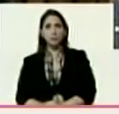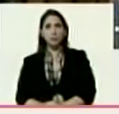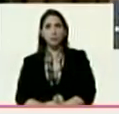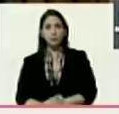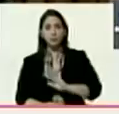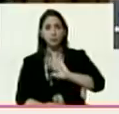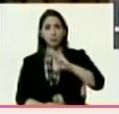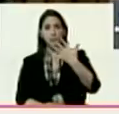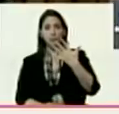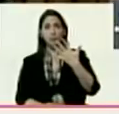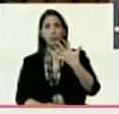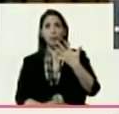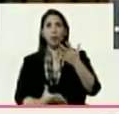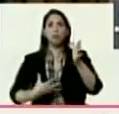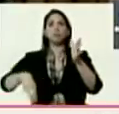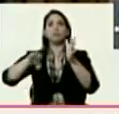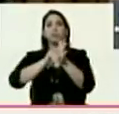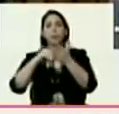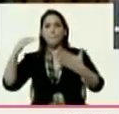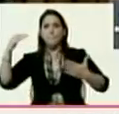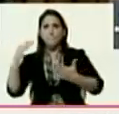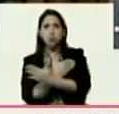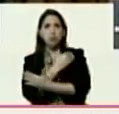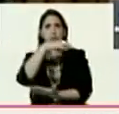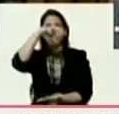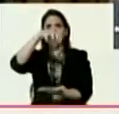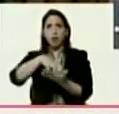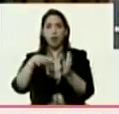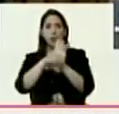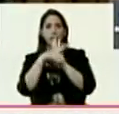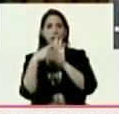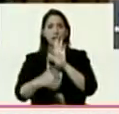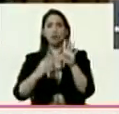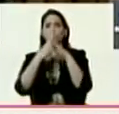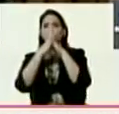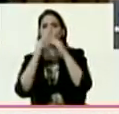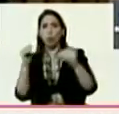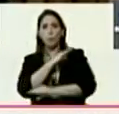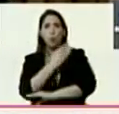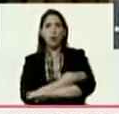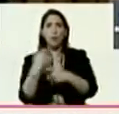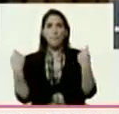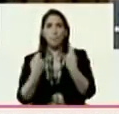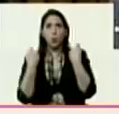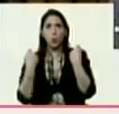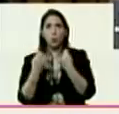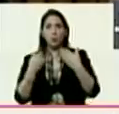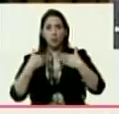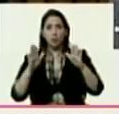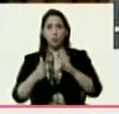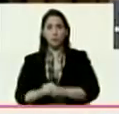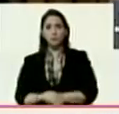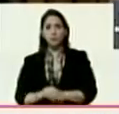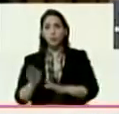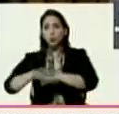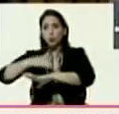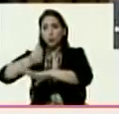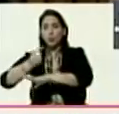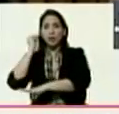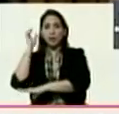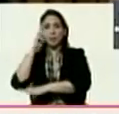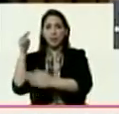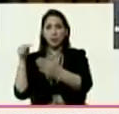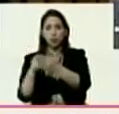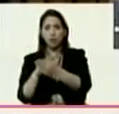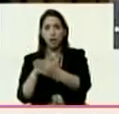Quinto, reitera el asalto al Estado de Derecho y a todos los poderes públicos por parte de la Asamblea Nacional, órgano